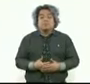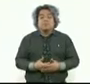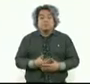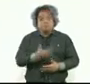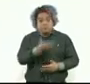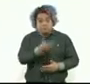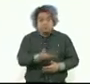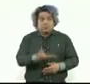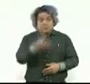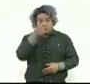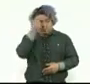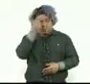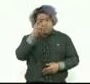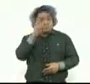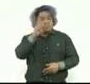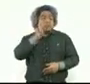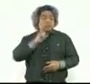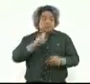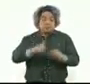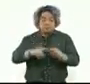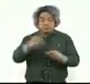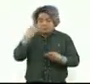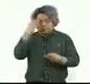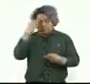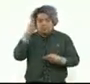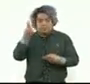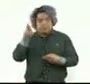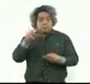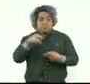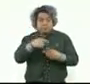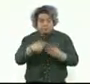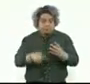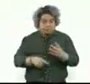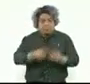doctora Claudia Sheinbaum, maestro Ferrer.